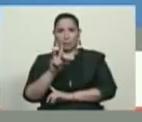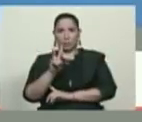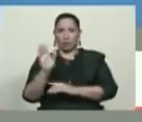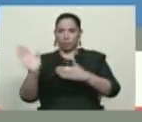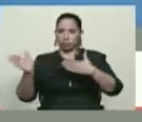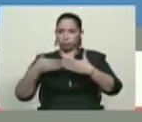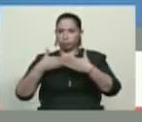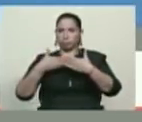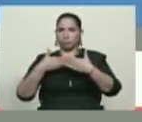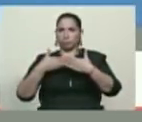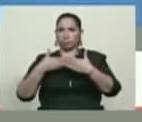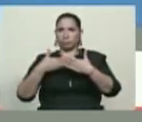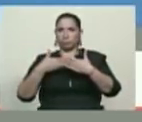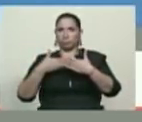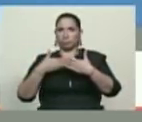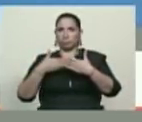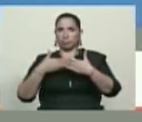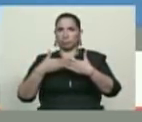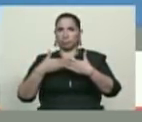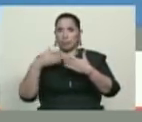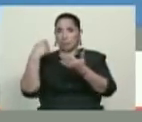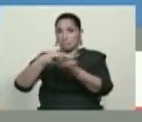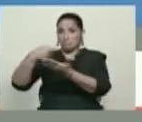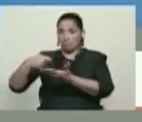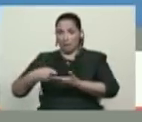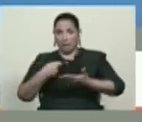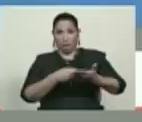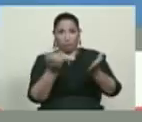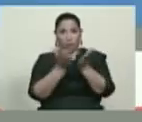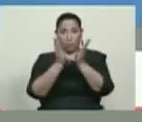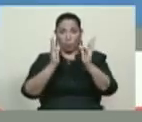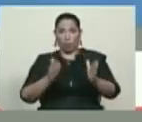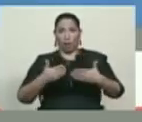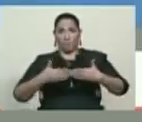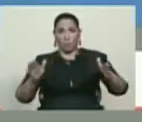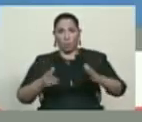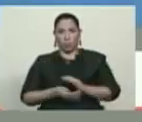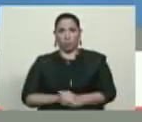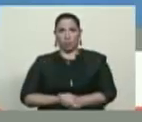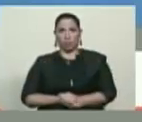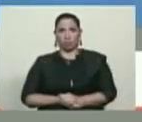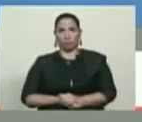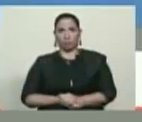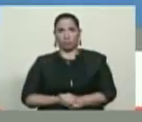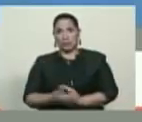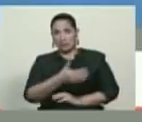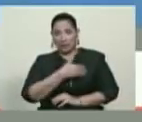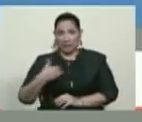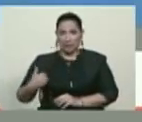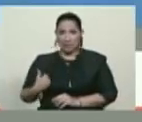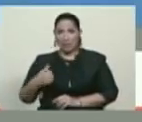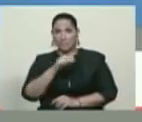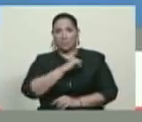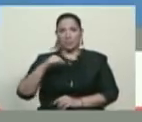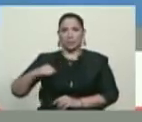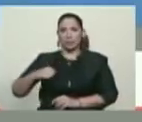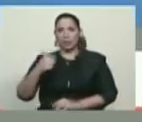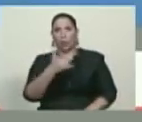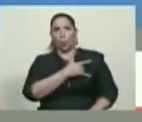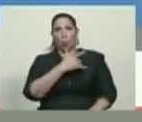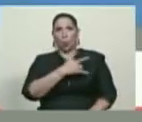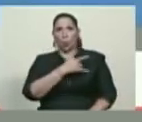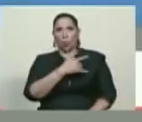las élites. Se estaba ya pagando matrícula en las escuelas públicas. Se pretendía privatizar las universidades y